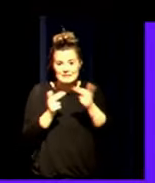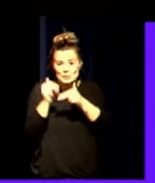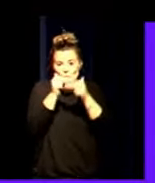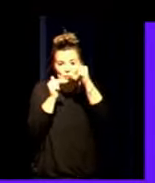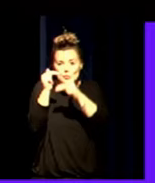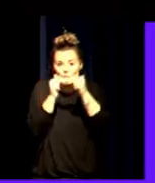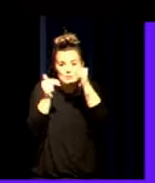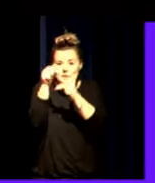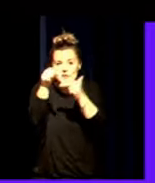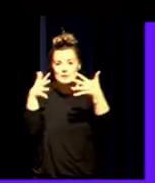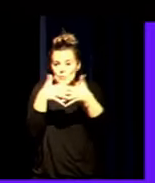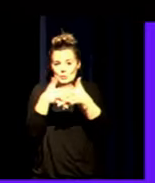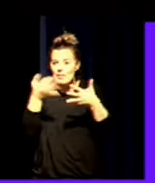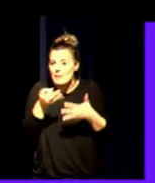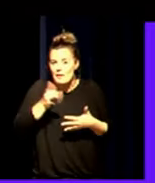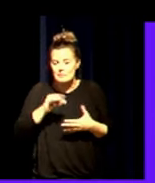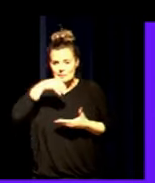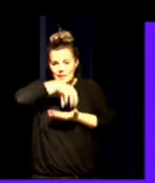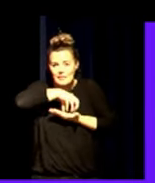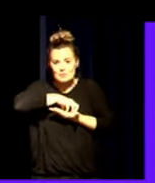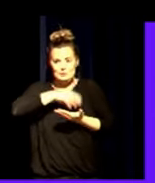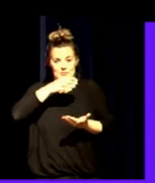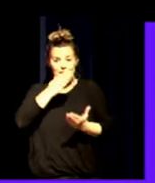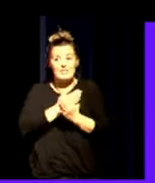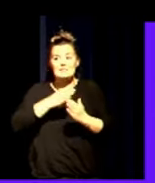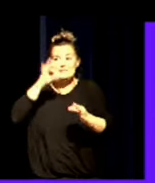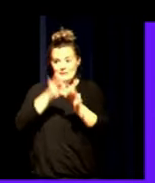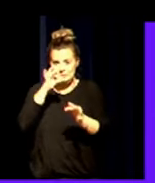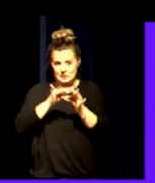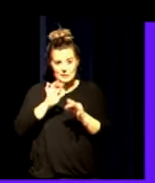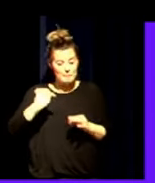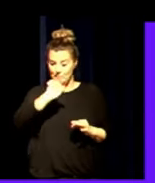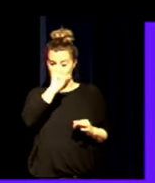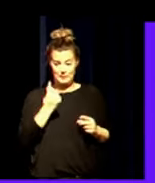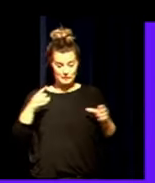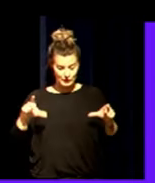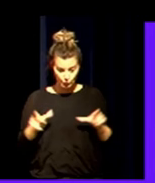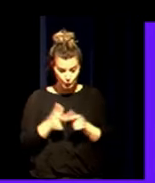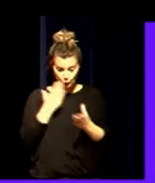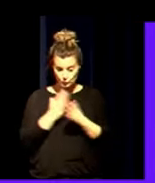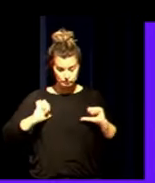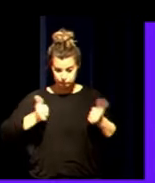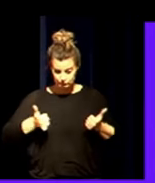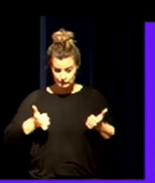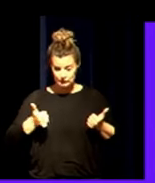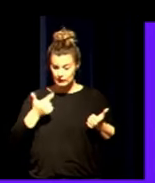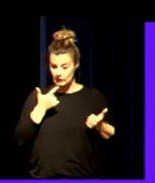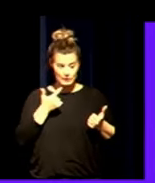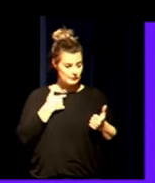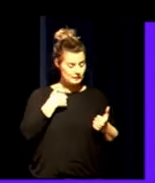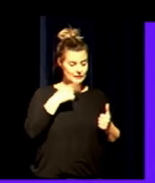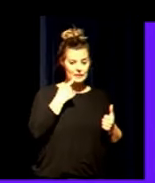tener disponible en los centros desde septiembre. Desde ese primer claustro en el que la profesora y la directora dice susto o muerte,